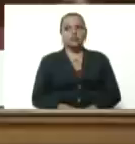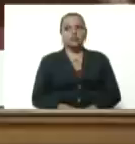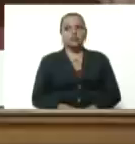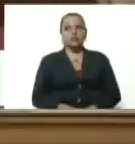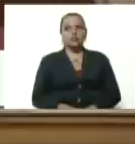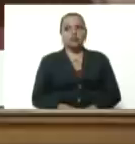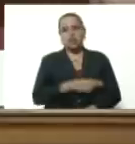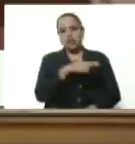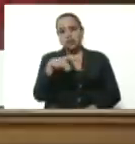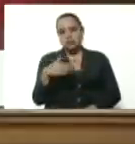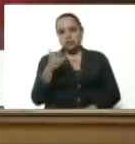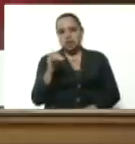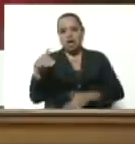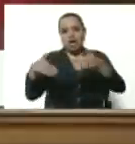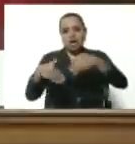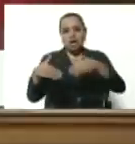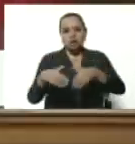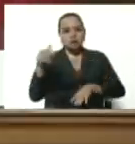Y nosotros tenemos elecciones aquí.